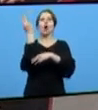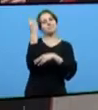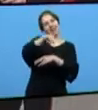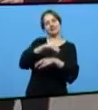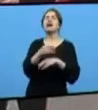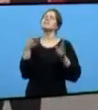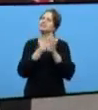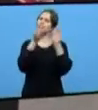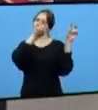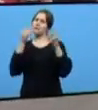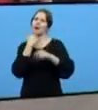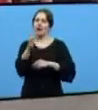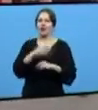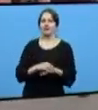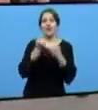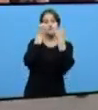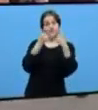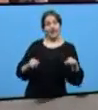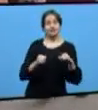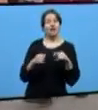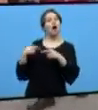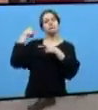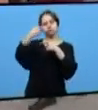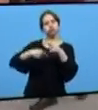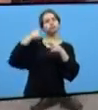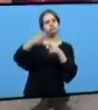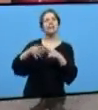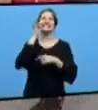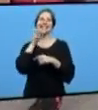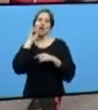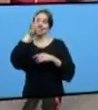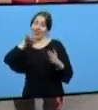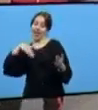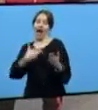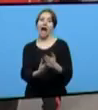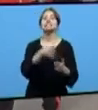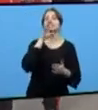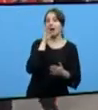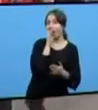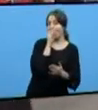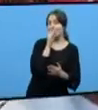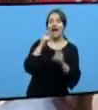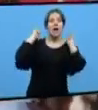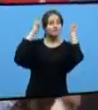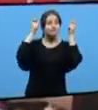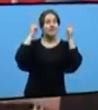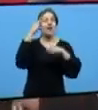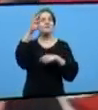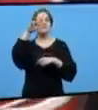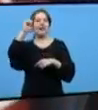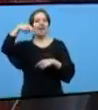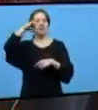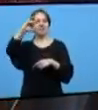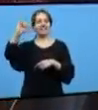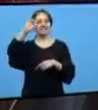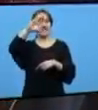sí. A festividade celébrase de xeito continuo desde o século XIII, herdando a tradición de franciscanos e dominicos. A